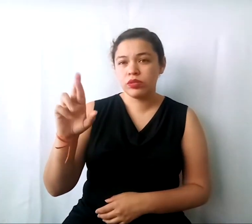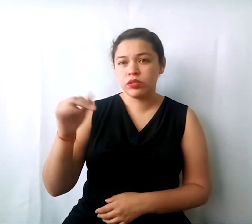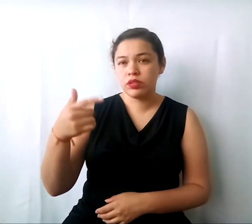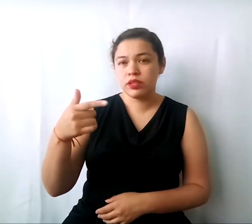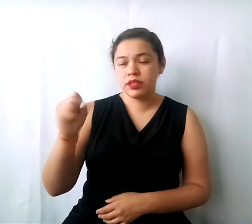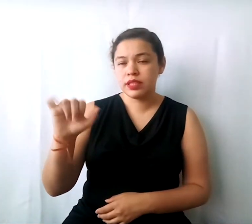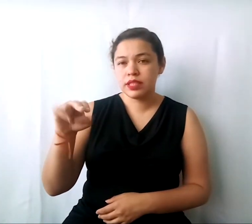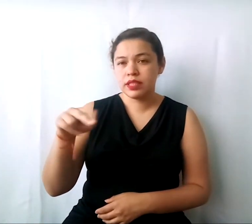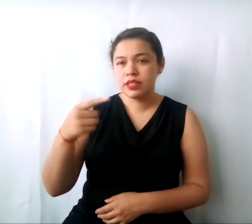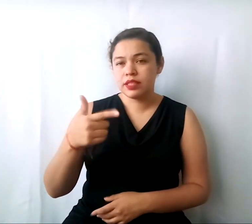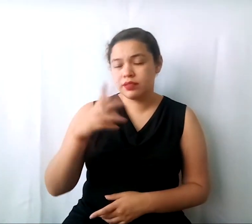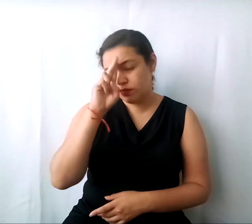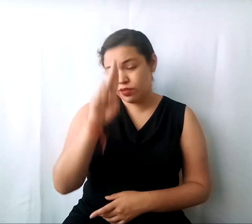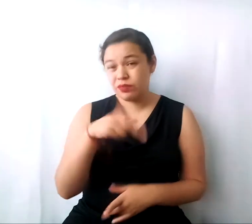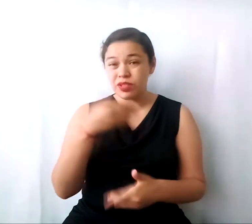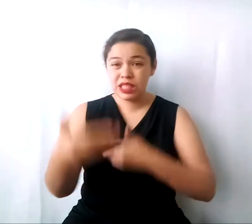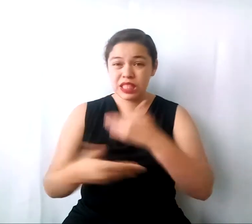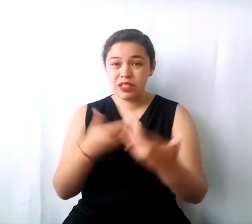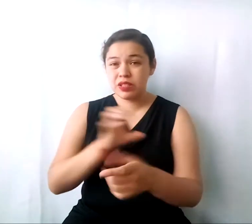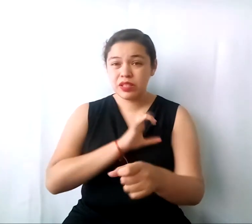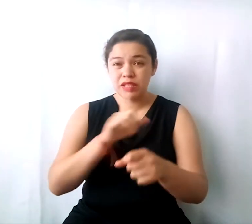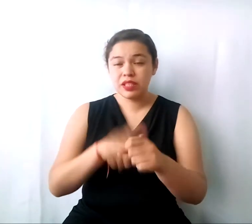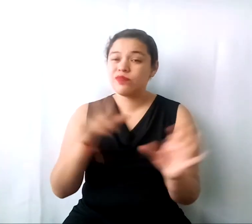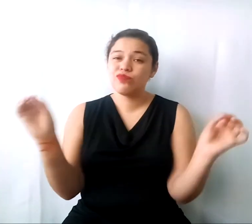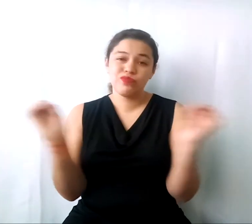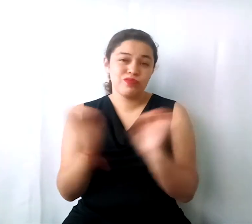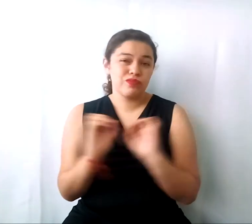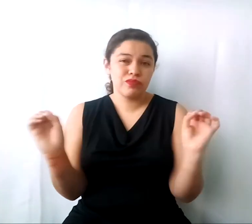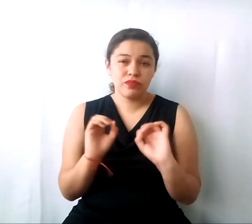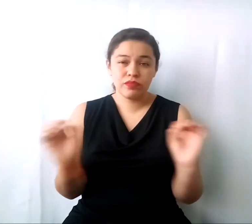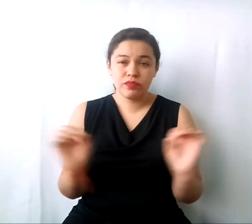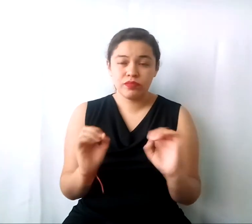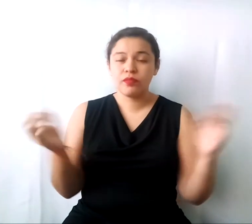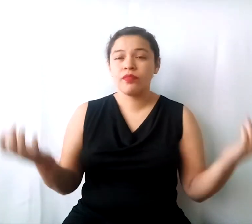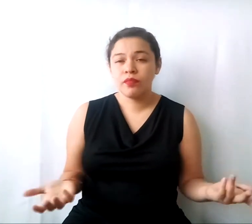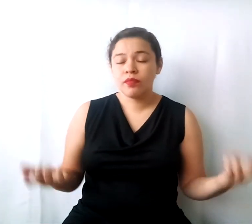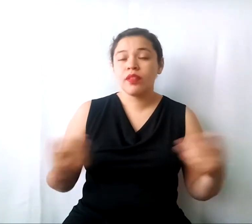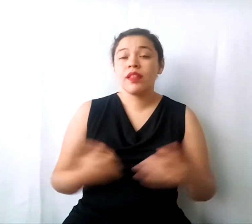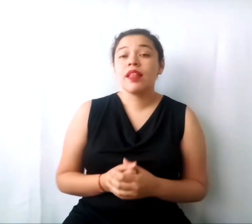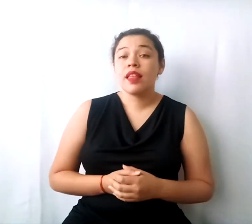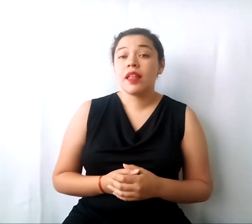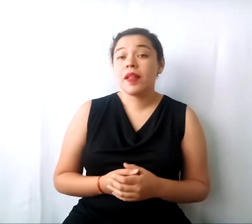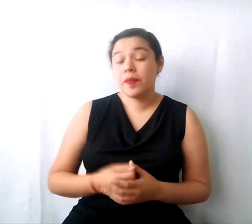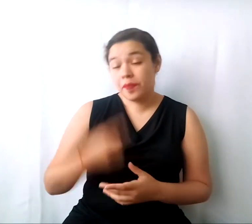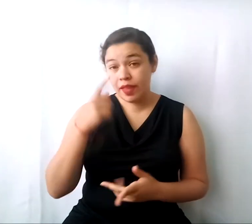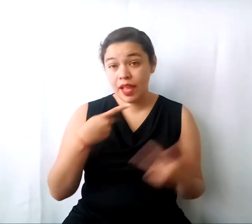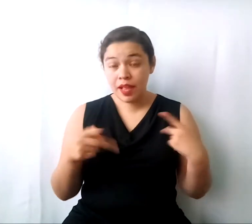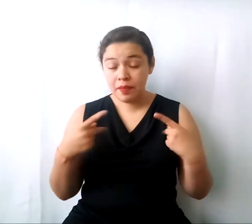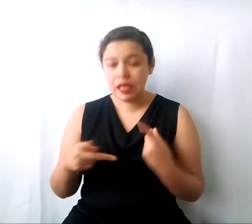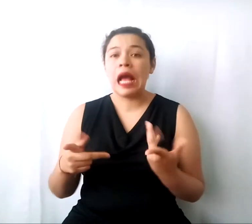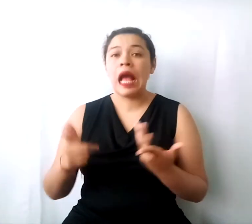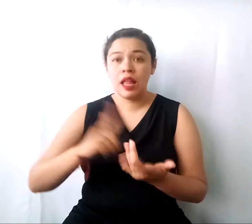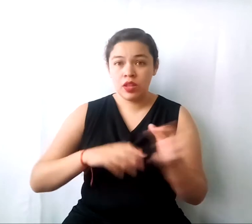especializados, Ok. ¿no? Es decir, esta persona sí Uh-huh. realiza funciones que